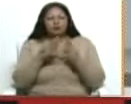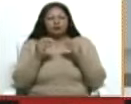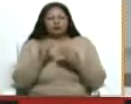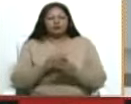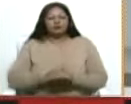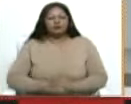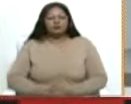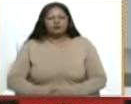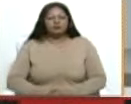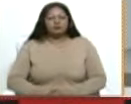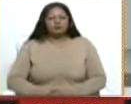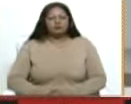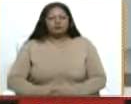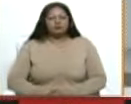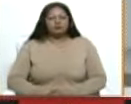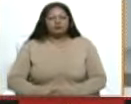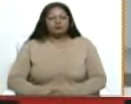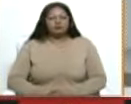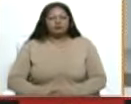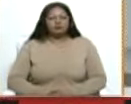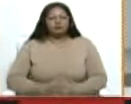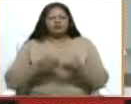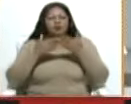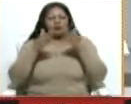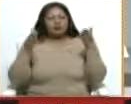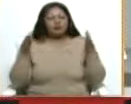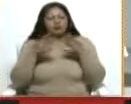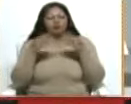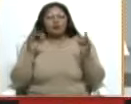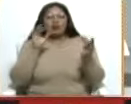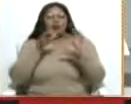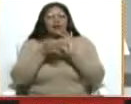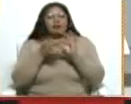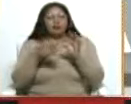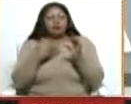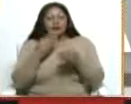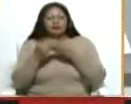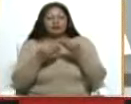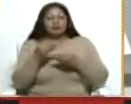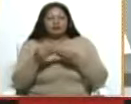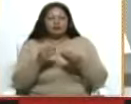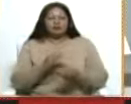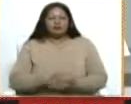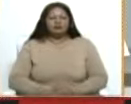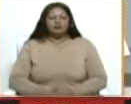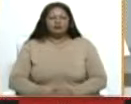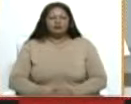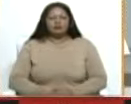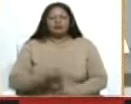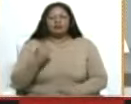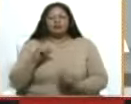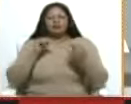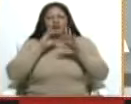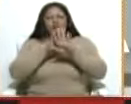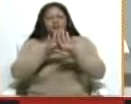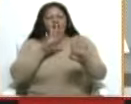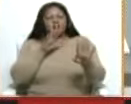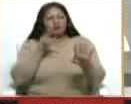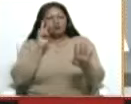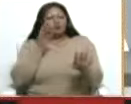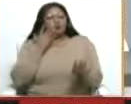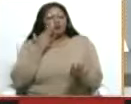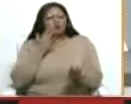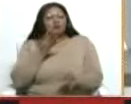preguntas van a ir abriendo otros enlaces que le van a ir dando la posibilidad al cultor que tenga mayor, por